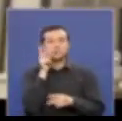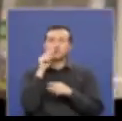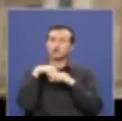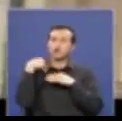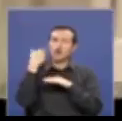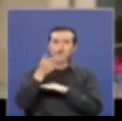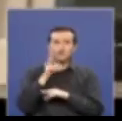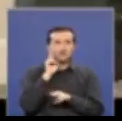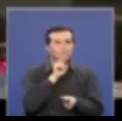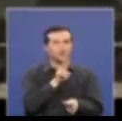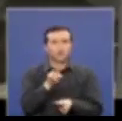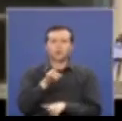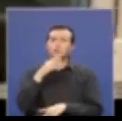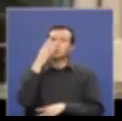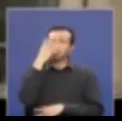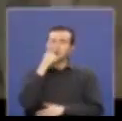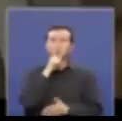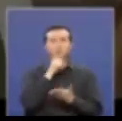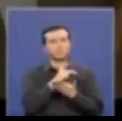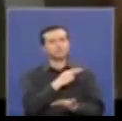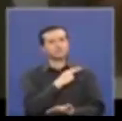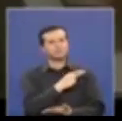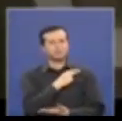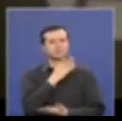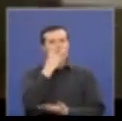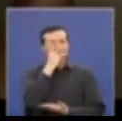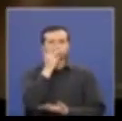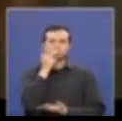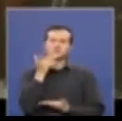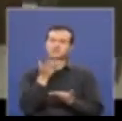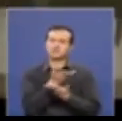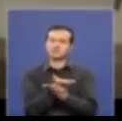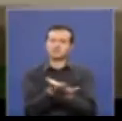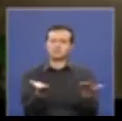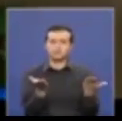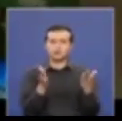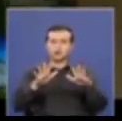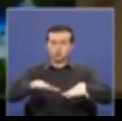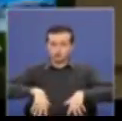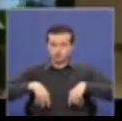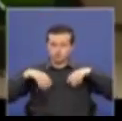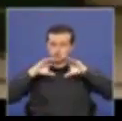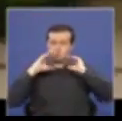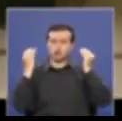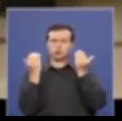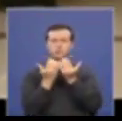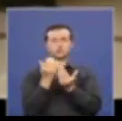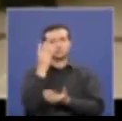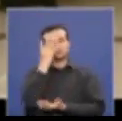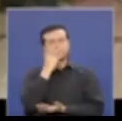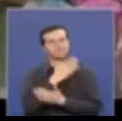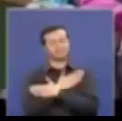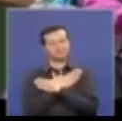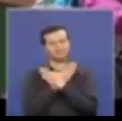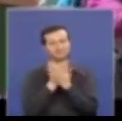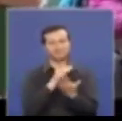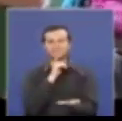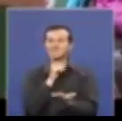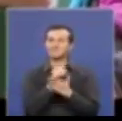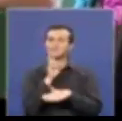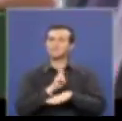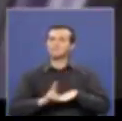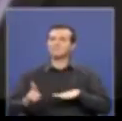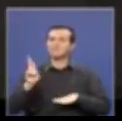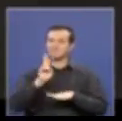afuera se ve espectacular. La universidad es muy bonita, ¿no? Con edificios muy agradables. Ese coliseo también muy bonito. Así que felicitaciones al señor